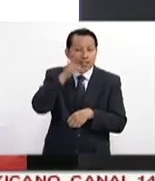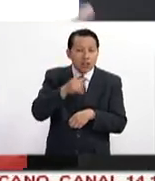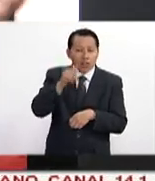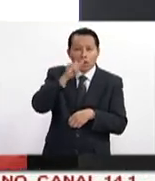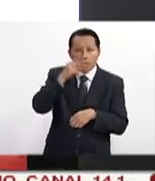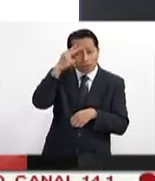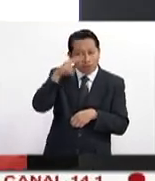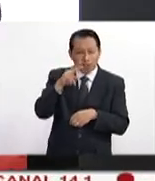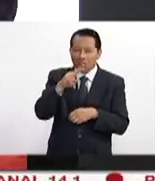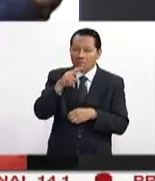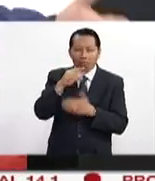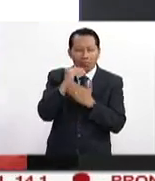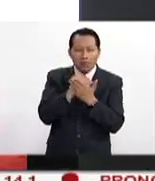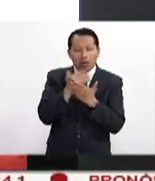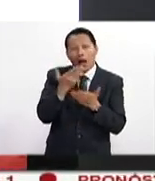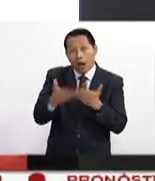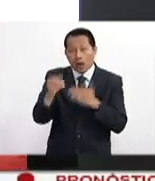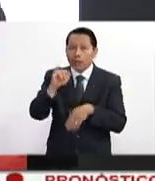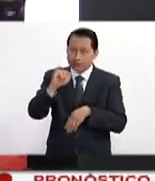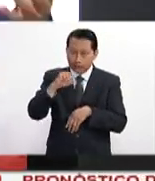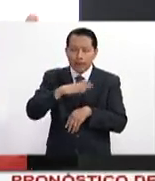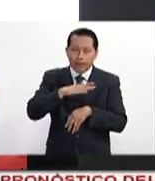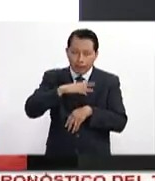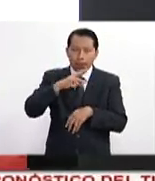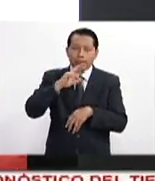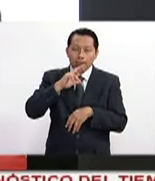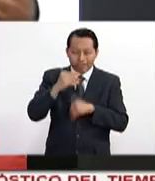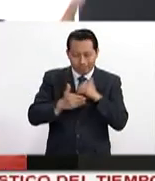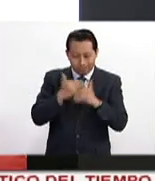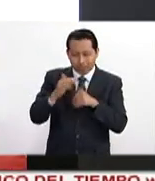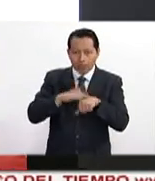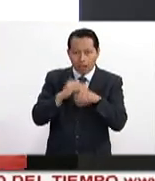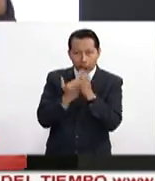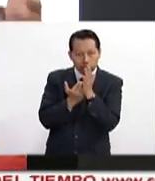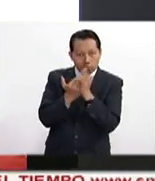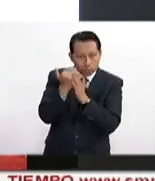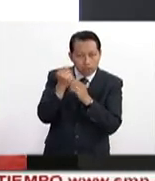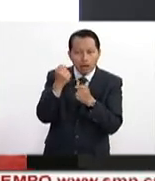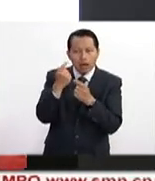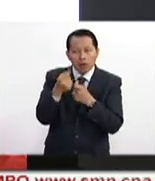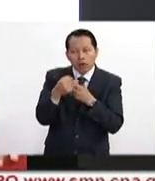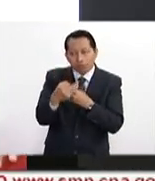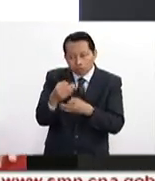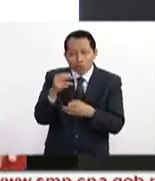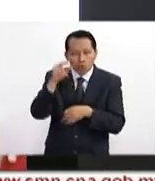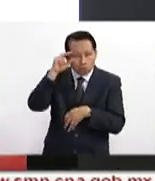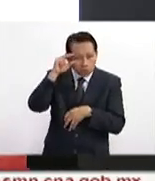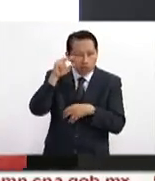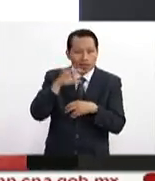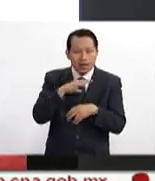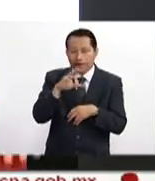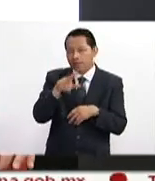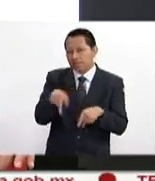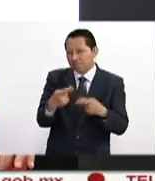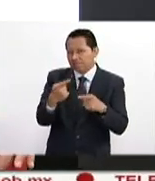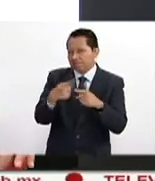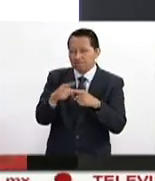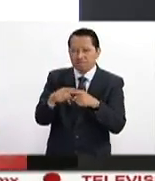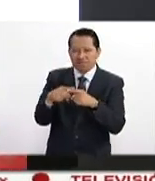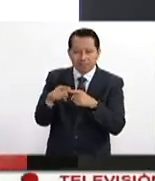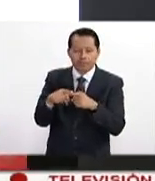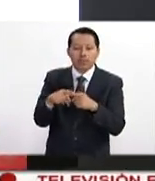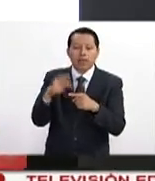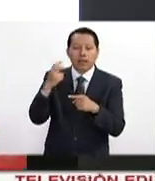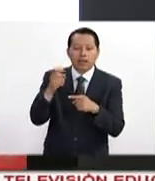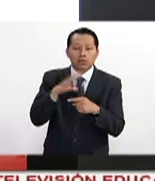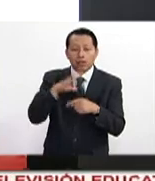¿no? Ahora ya hay sommeliers, hay cartas de vinos, ya tienes preferencias por ciertas uvas, ahí están las vendimias, ¿no? Todo esto. Y